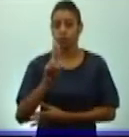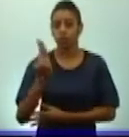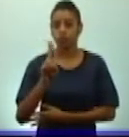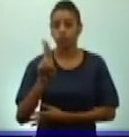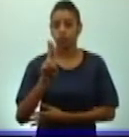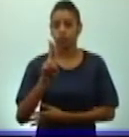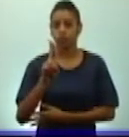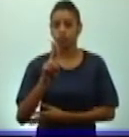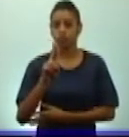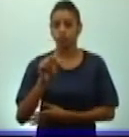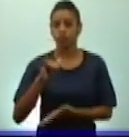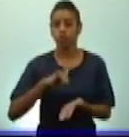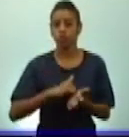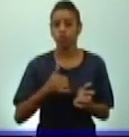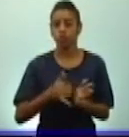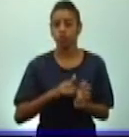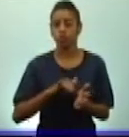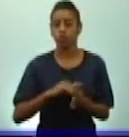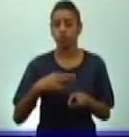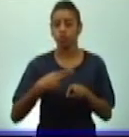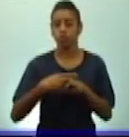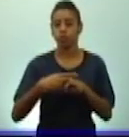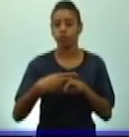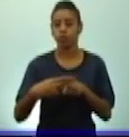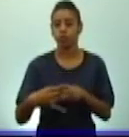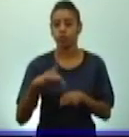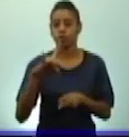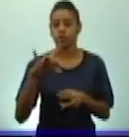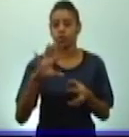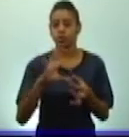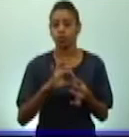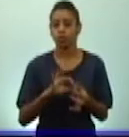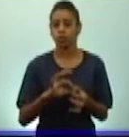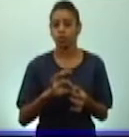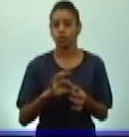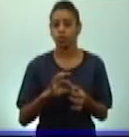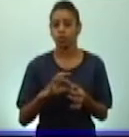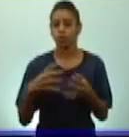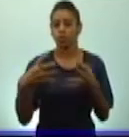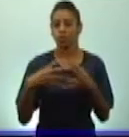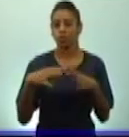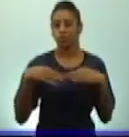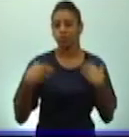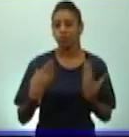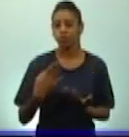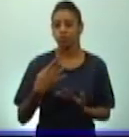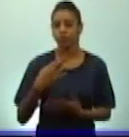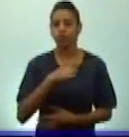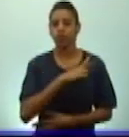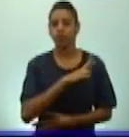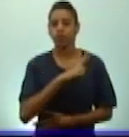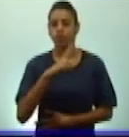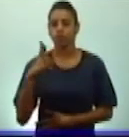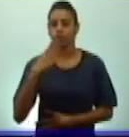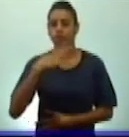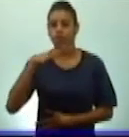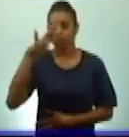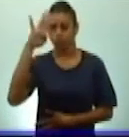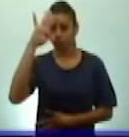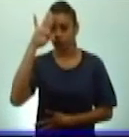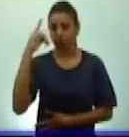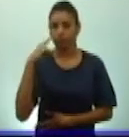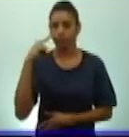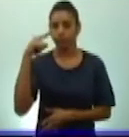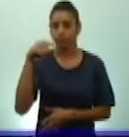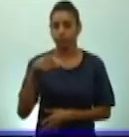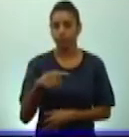de estudio de Historia de Cuba para noveno grado, correspondiente a la Revolución Cubana en el Poder, y te pongo en